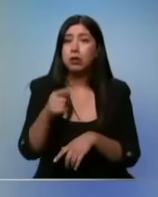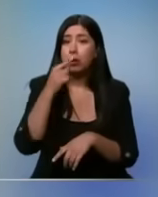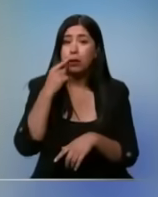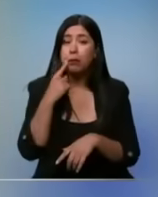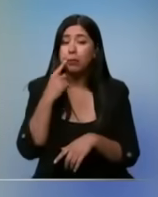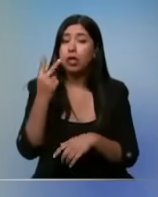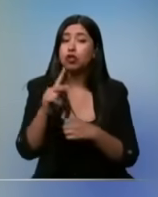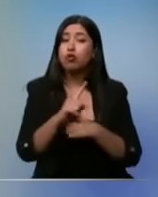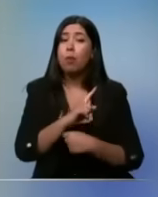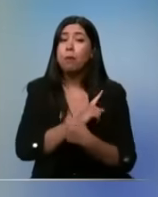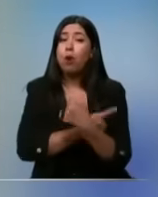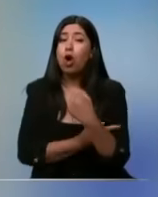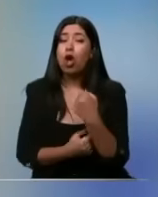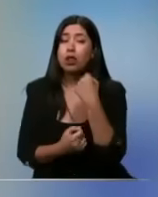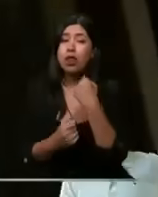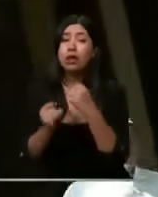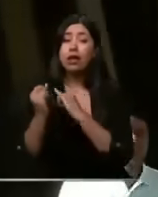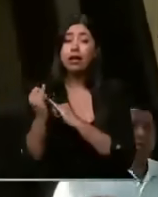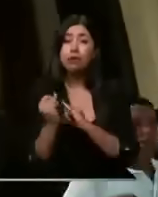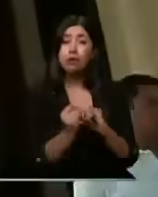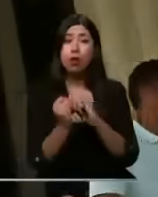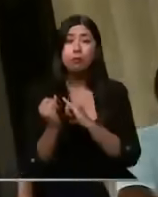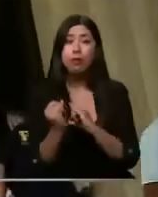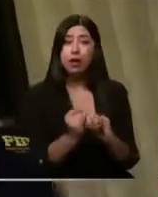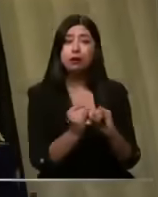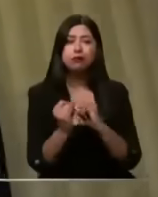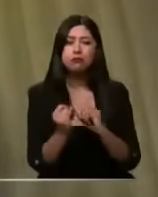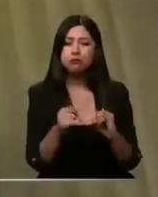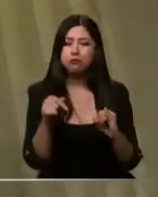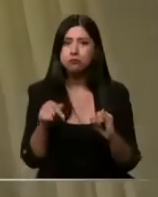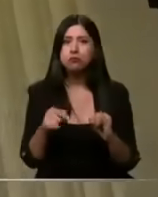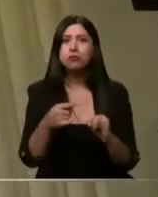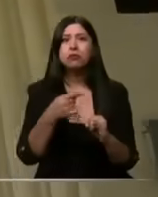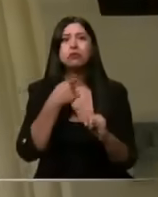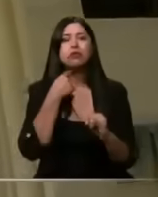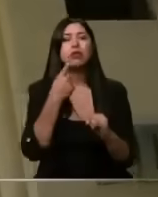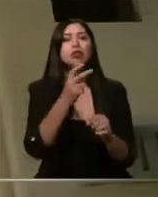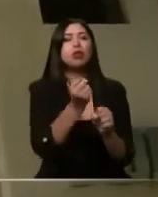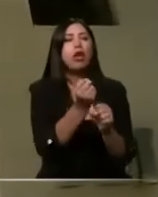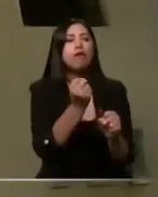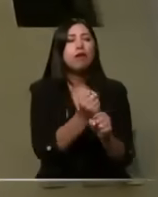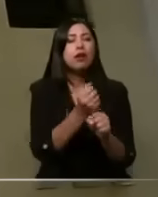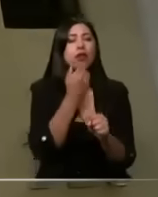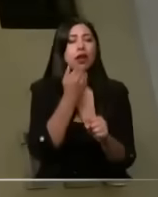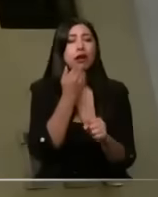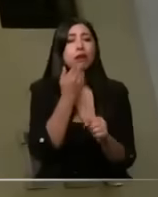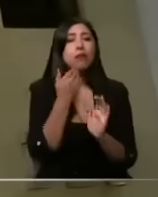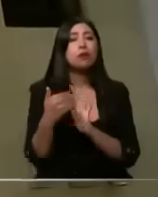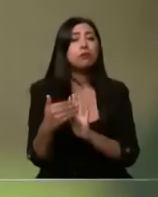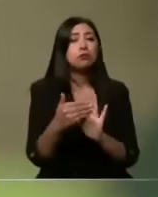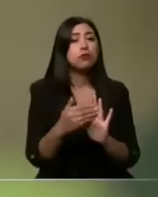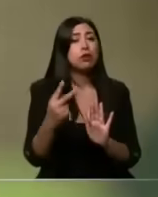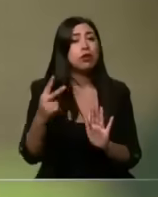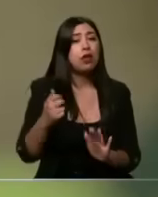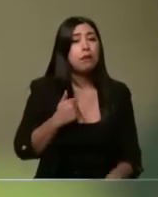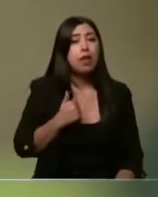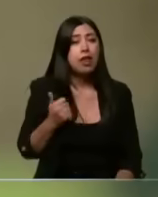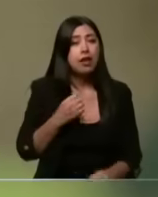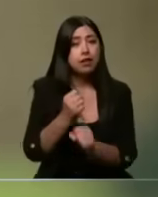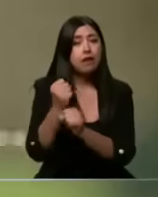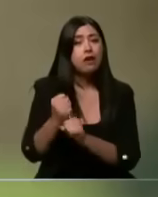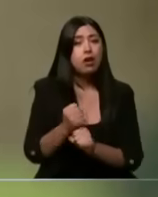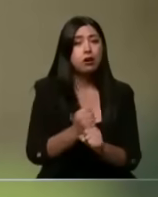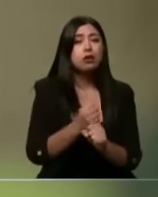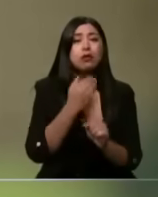de su poder para filtrar información que sin duda perjudica el trabajo y la imagen de sus subalternos, favorece a